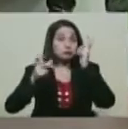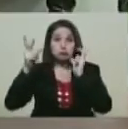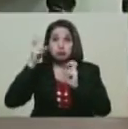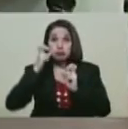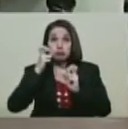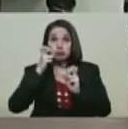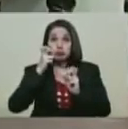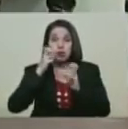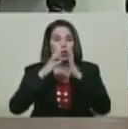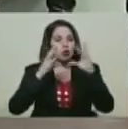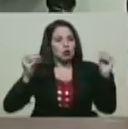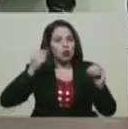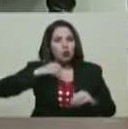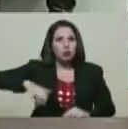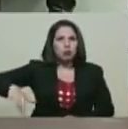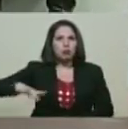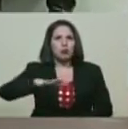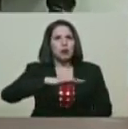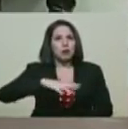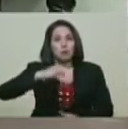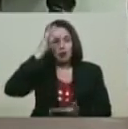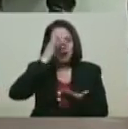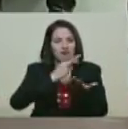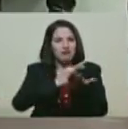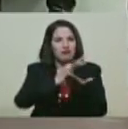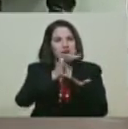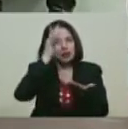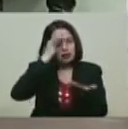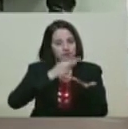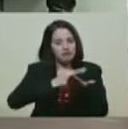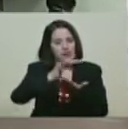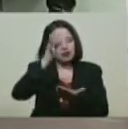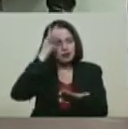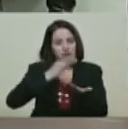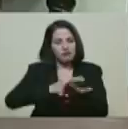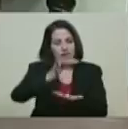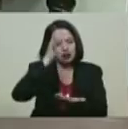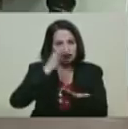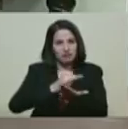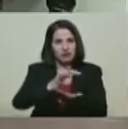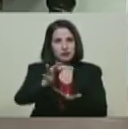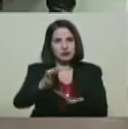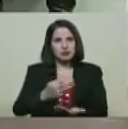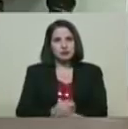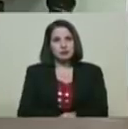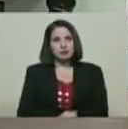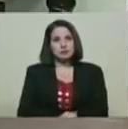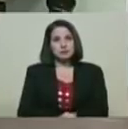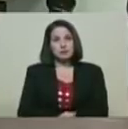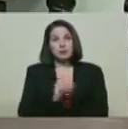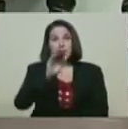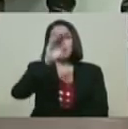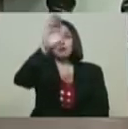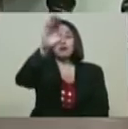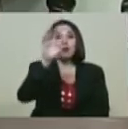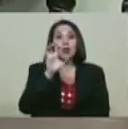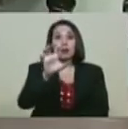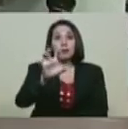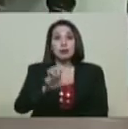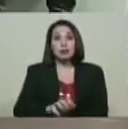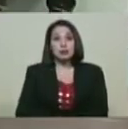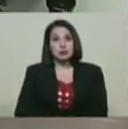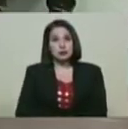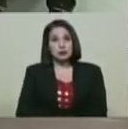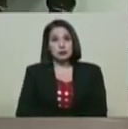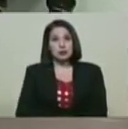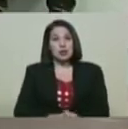la fe de todo un pueblo. La fe, la fe, la fe en el destino de nuestra patria, en